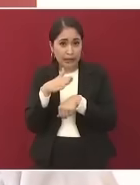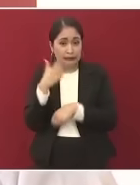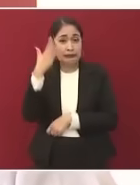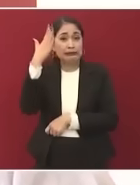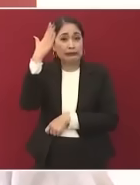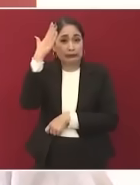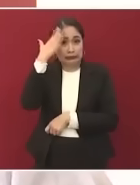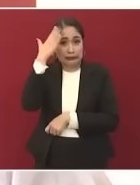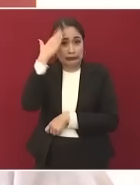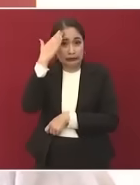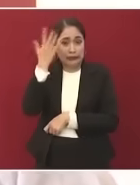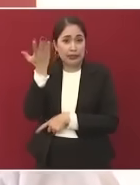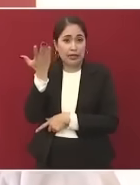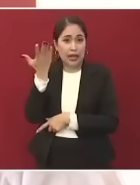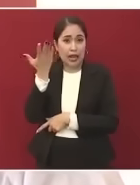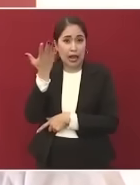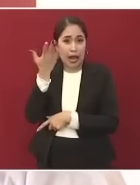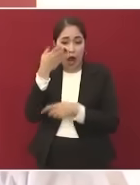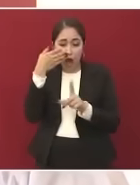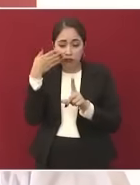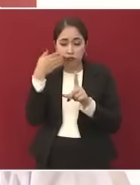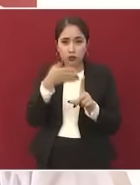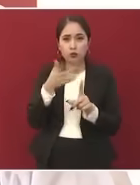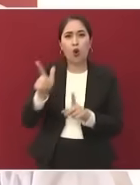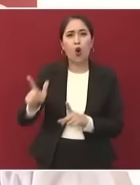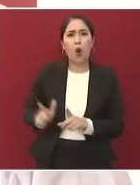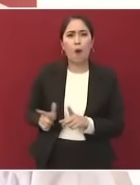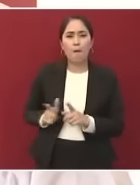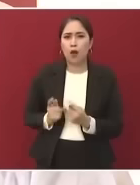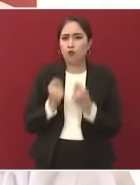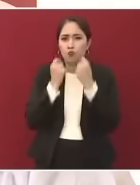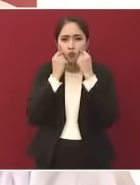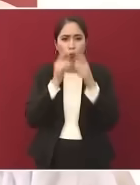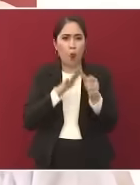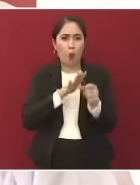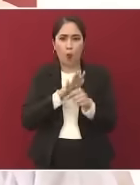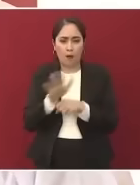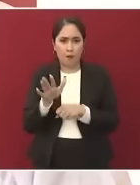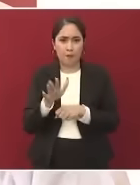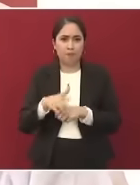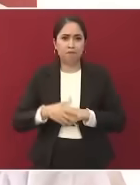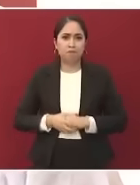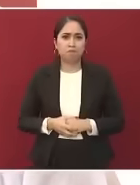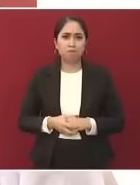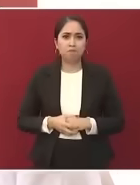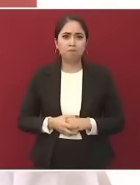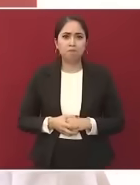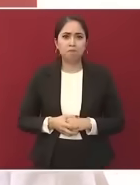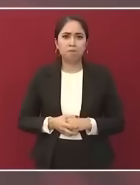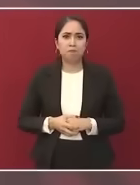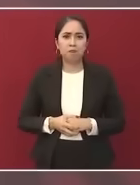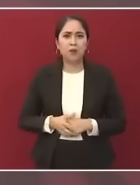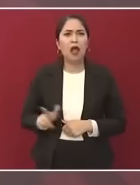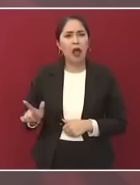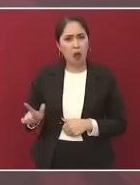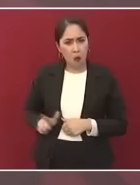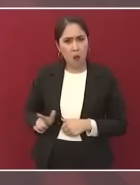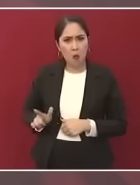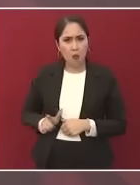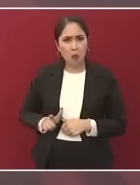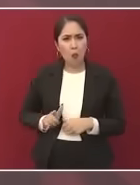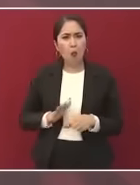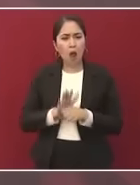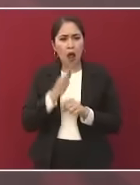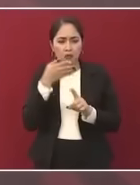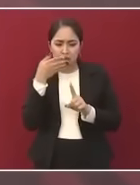organizado con el discurso de reivindicar a los habitantes de badirahuato y de toda esta región donde confluyen los estados de Sinaloa